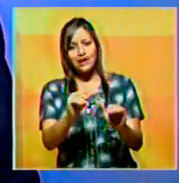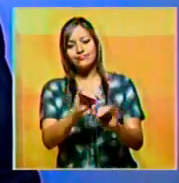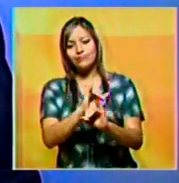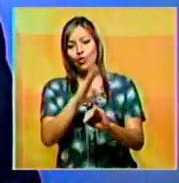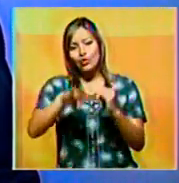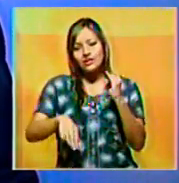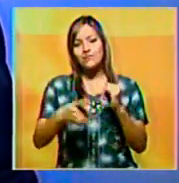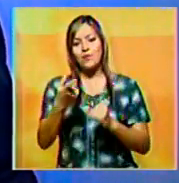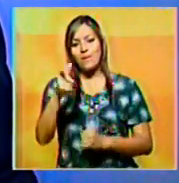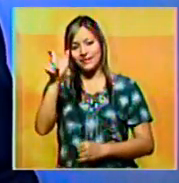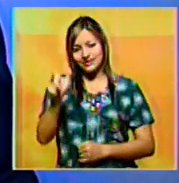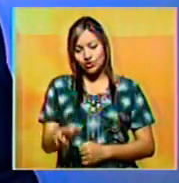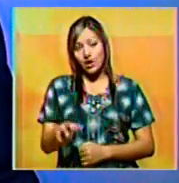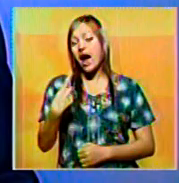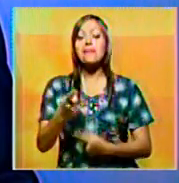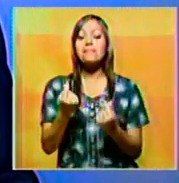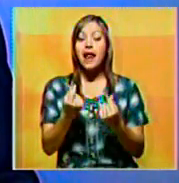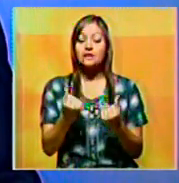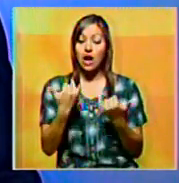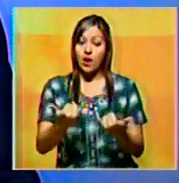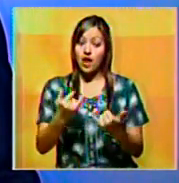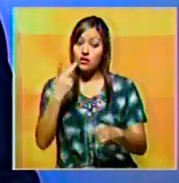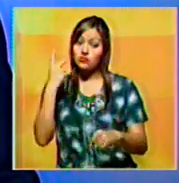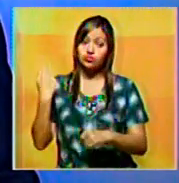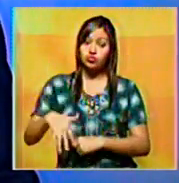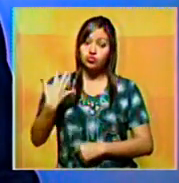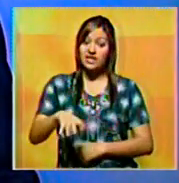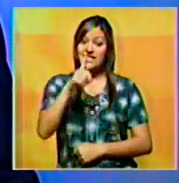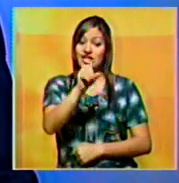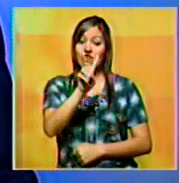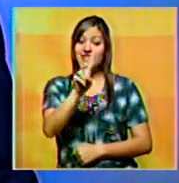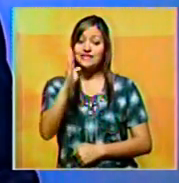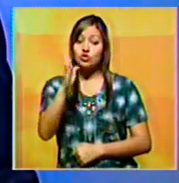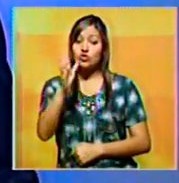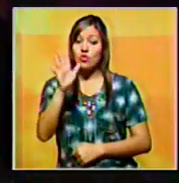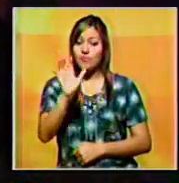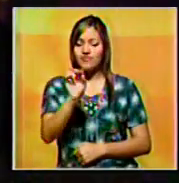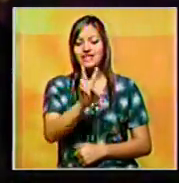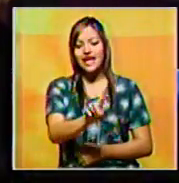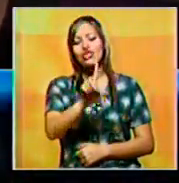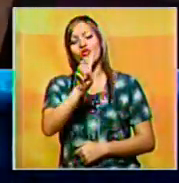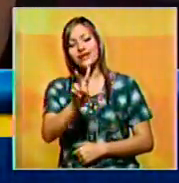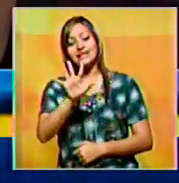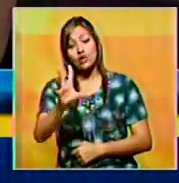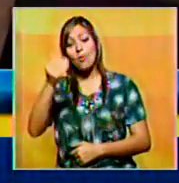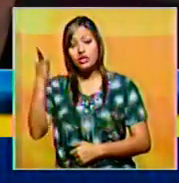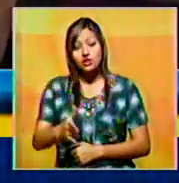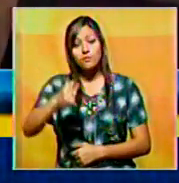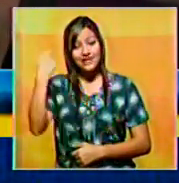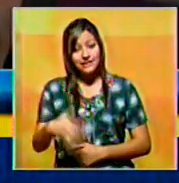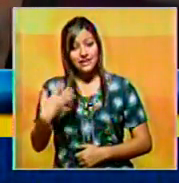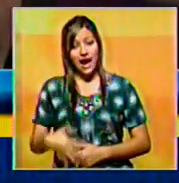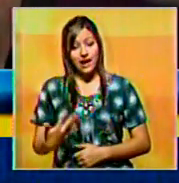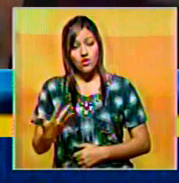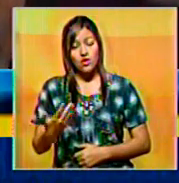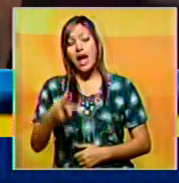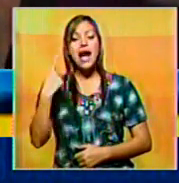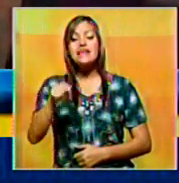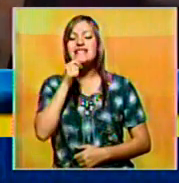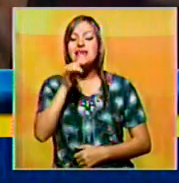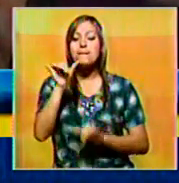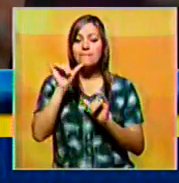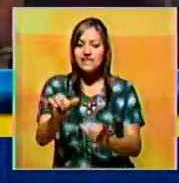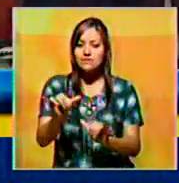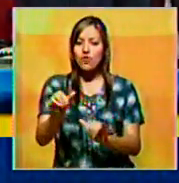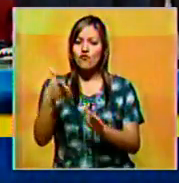Caracas. Aseguró que el costo de los servicios sobrepasa el 125%. Ever García Plaza informó que los prestadores de este tipo